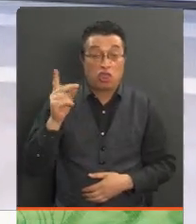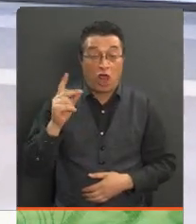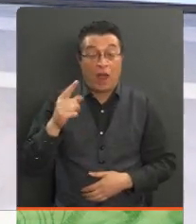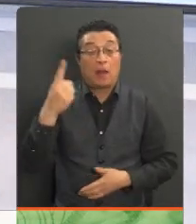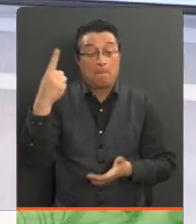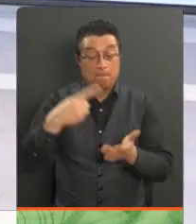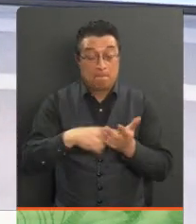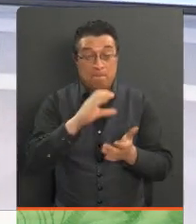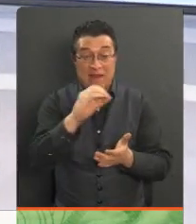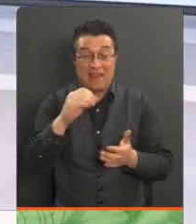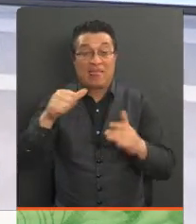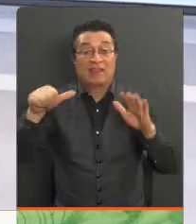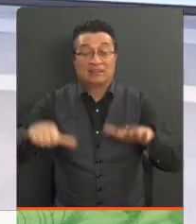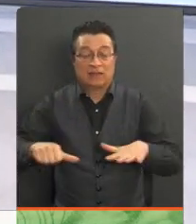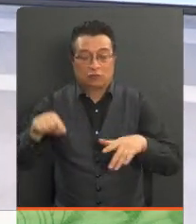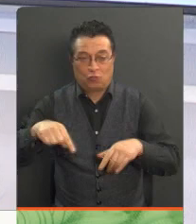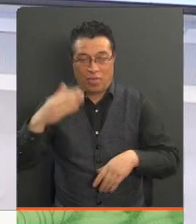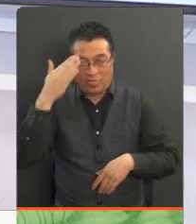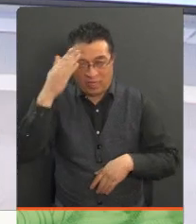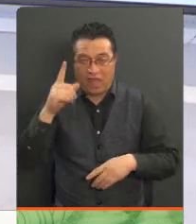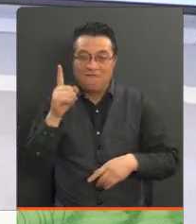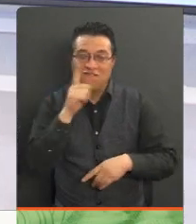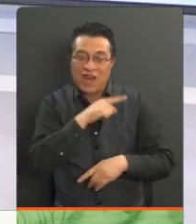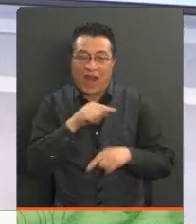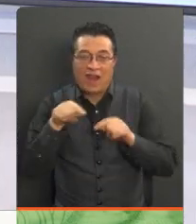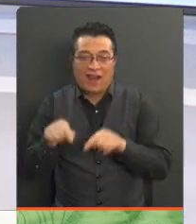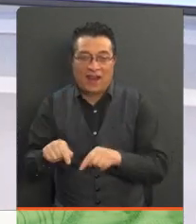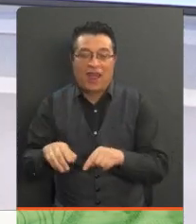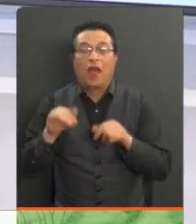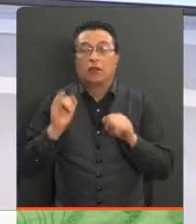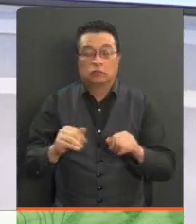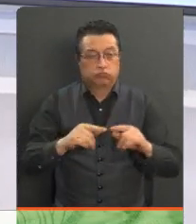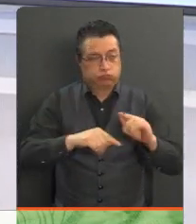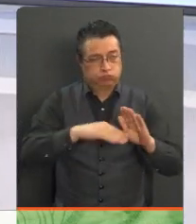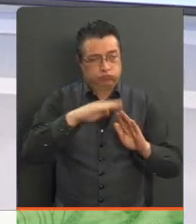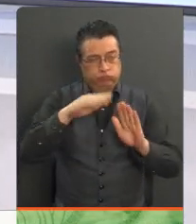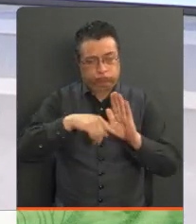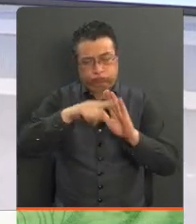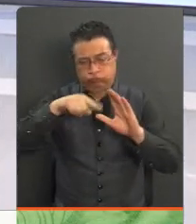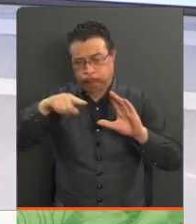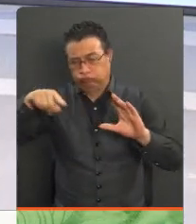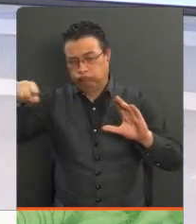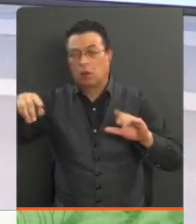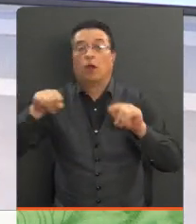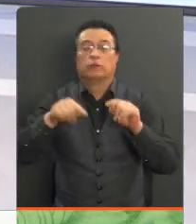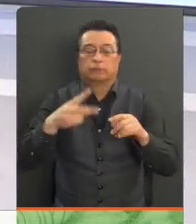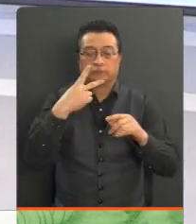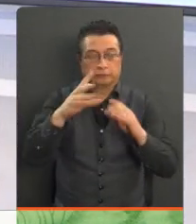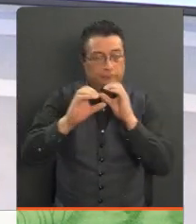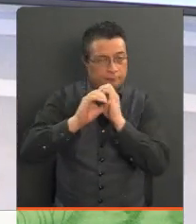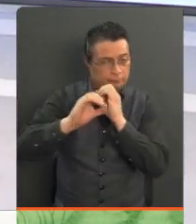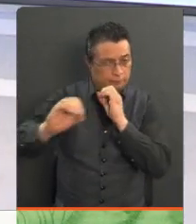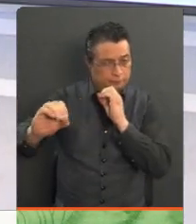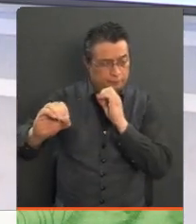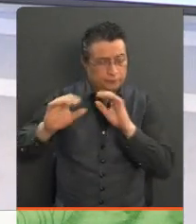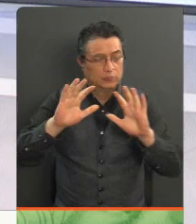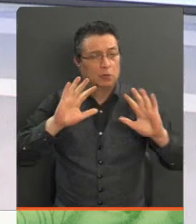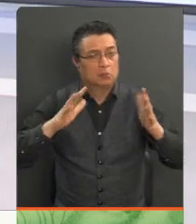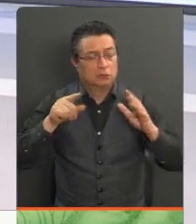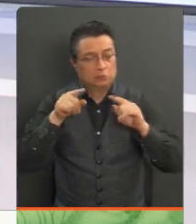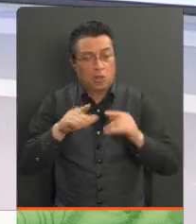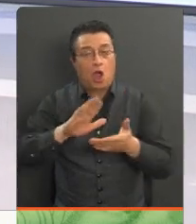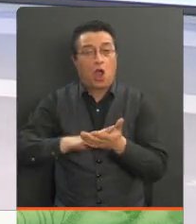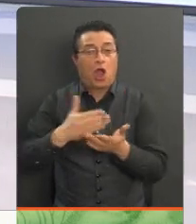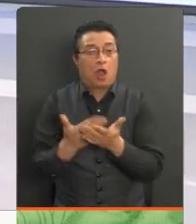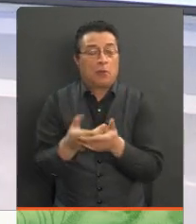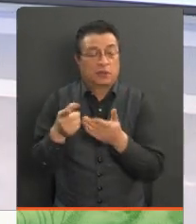1.016 pesos. Wow. Casi toda la jornada se mantuvo en estos valores y esto ha llevado, obviamente, a que las proyecciones y expectativas del comportamiento de